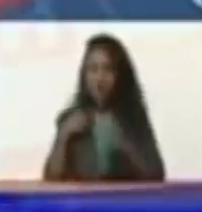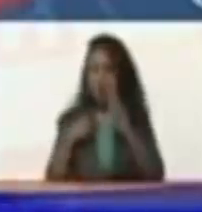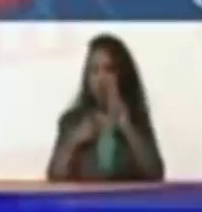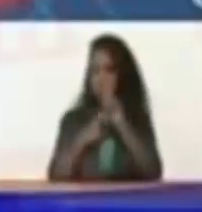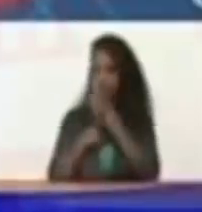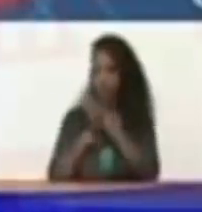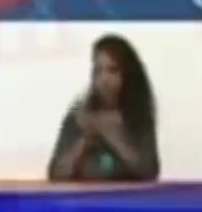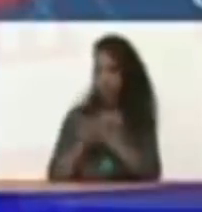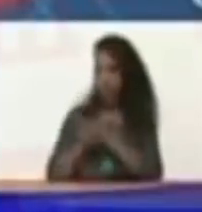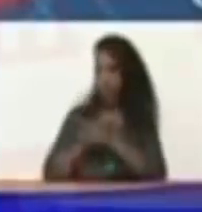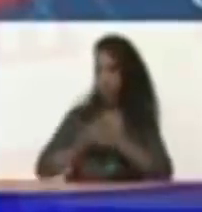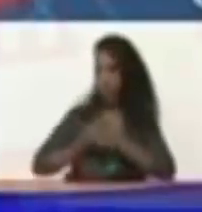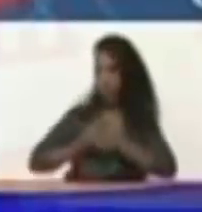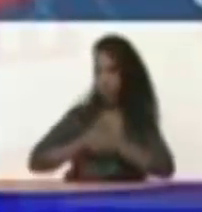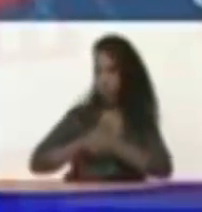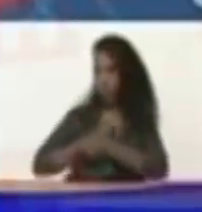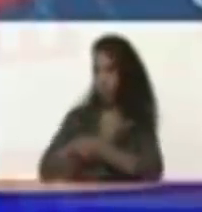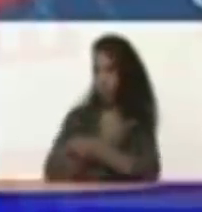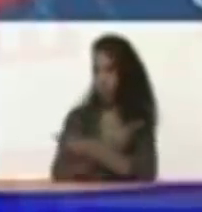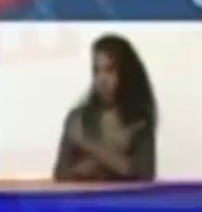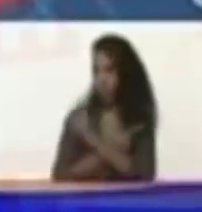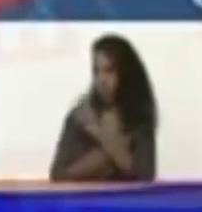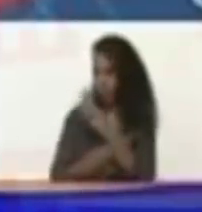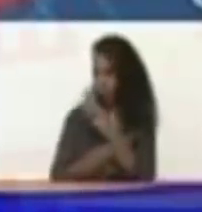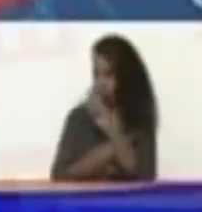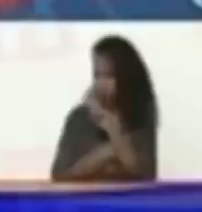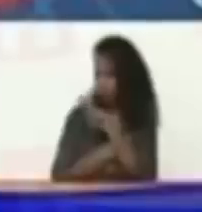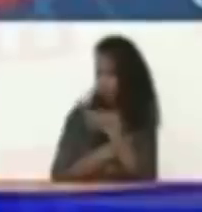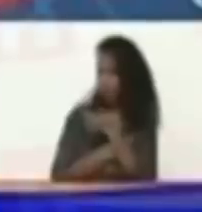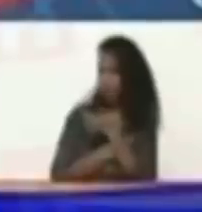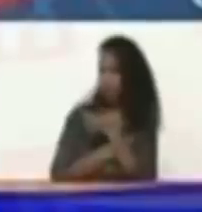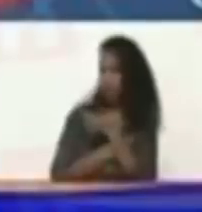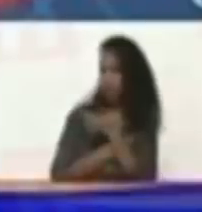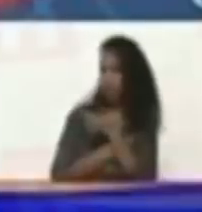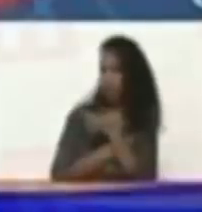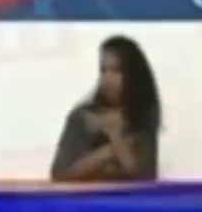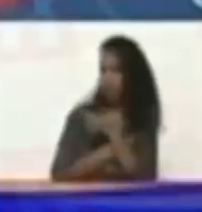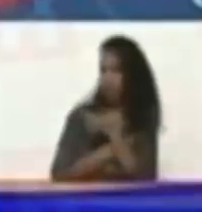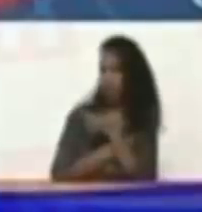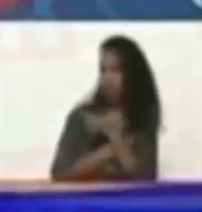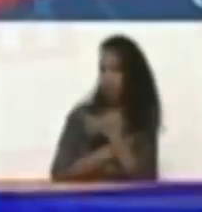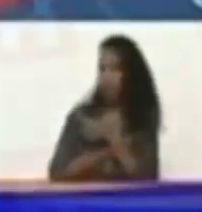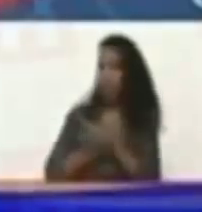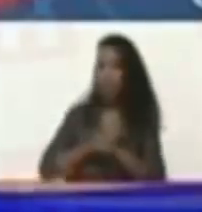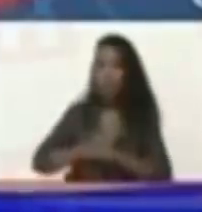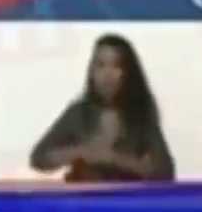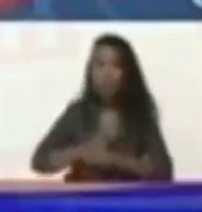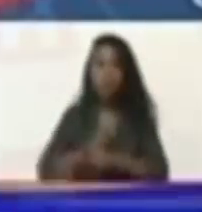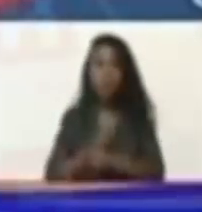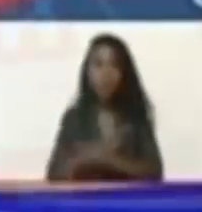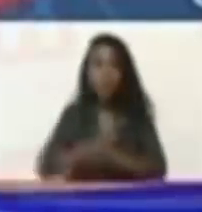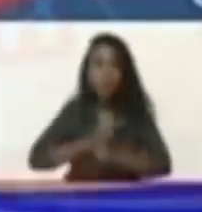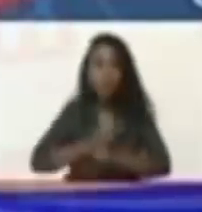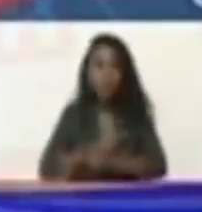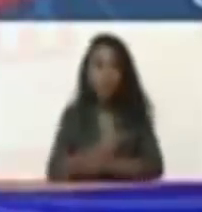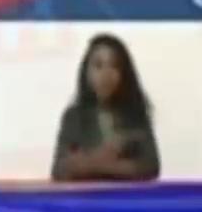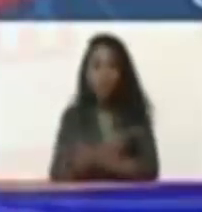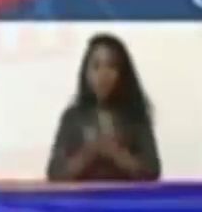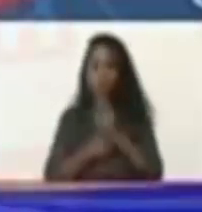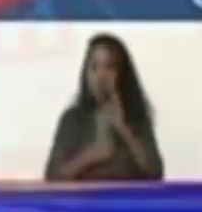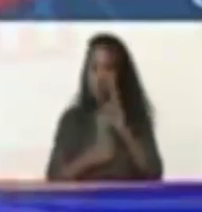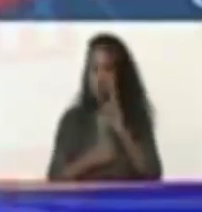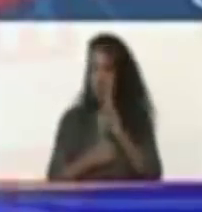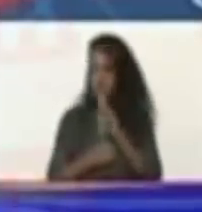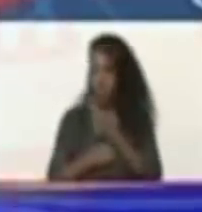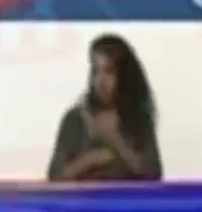ese sentido, pidió fortalecer el cuerpo de seguridad para proteger al pueblo, para construir la seguridad del país, junto al pueblo,